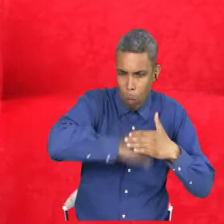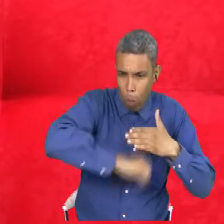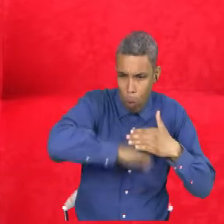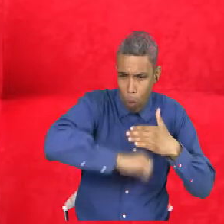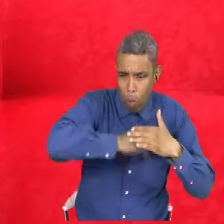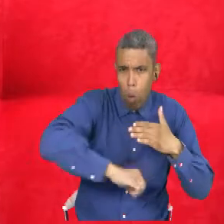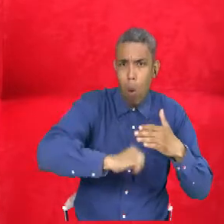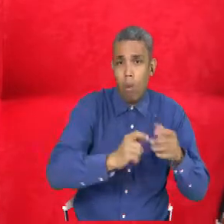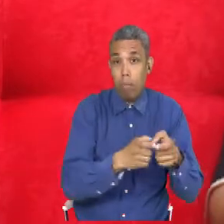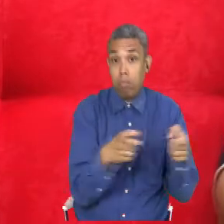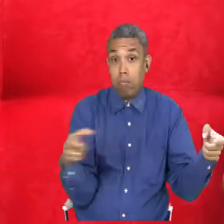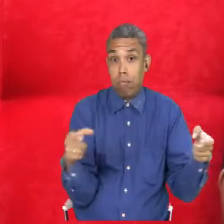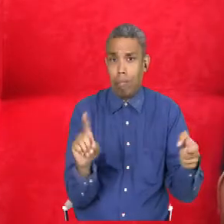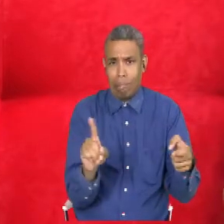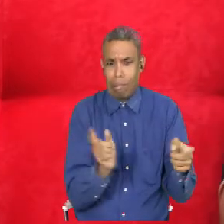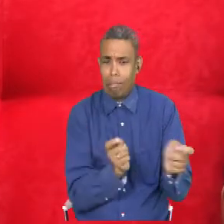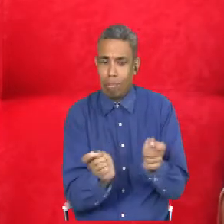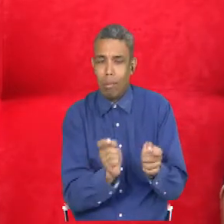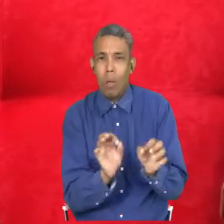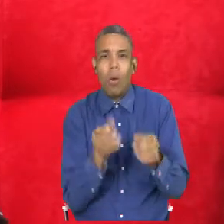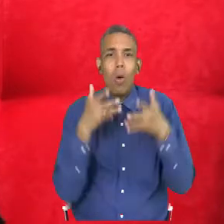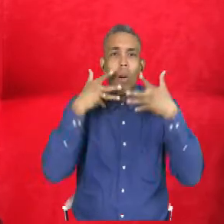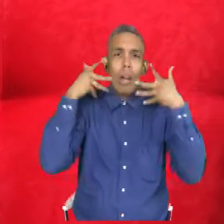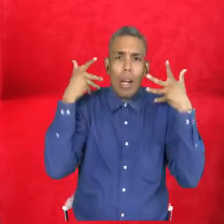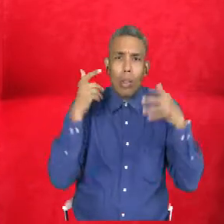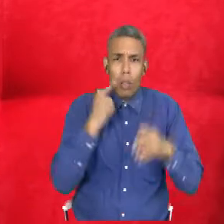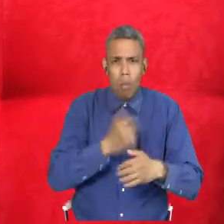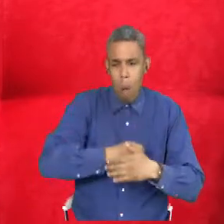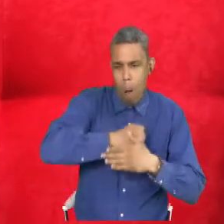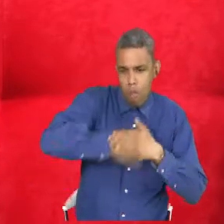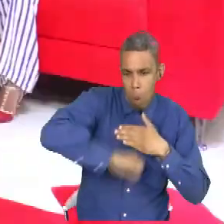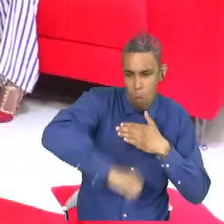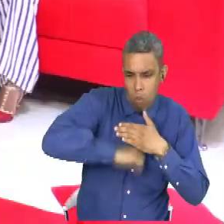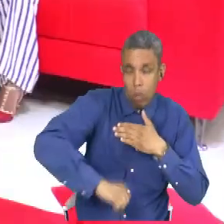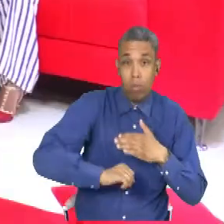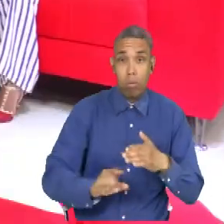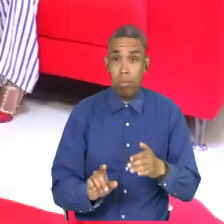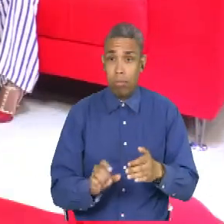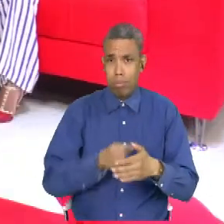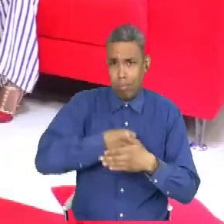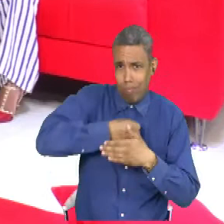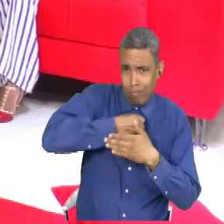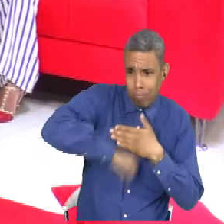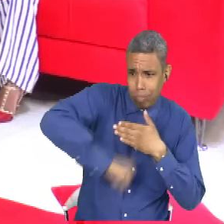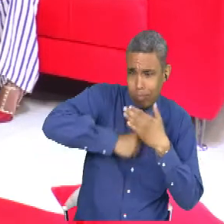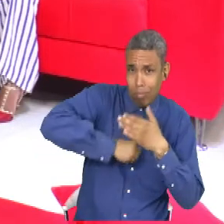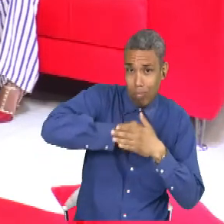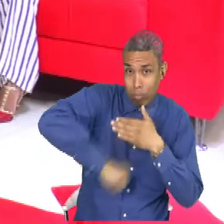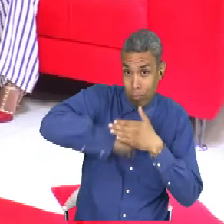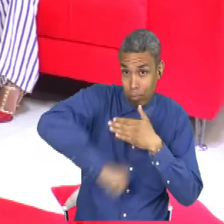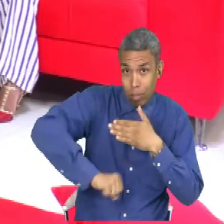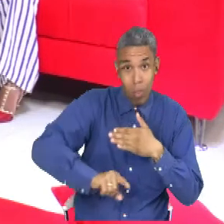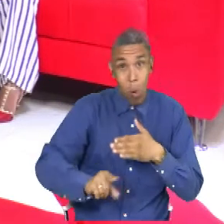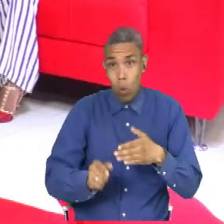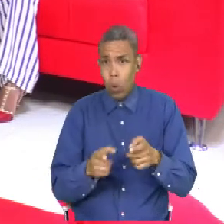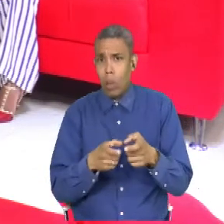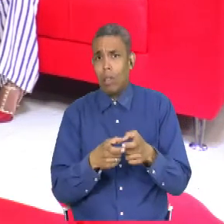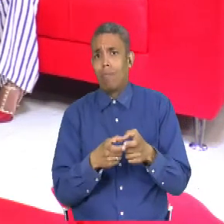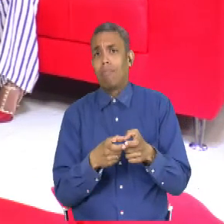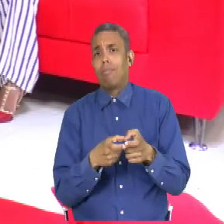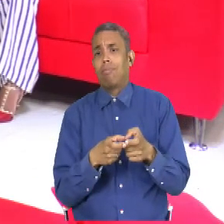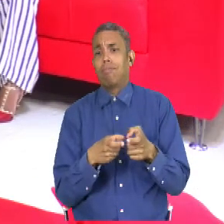los caninos y los felinos, y nosotros hacemos ciertas actividades que nos llevan a hacer el control y